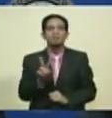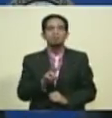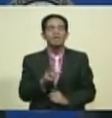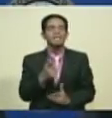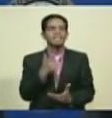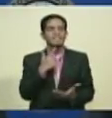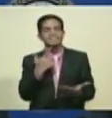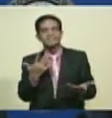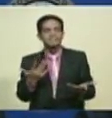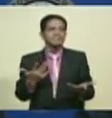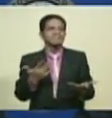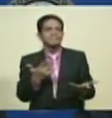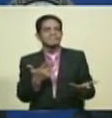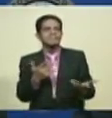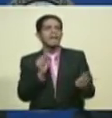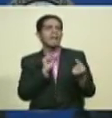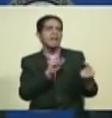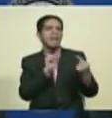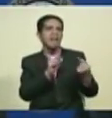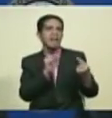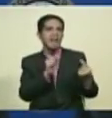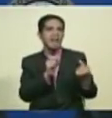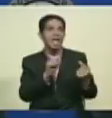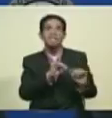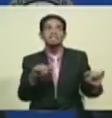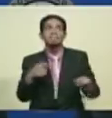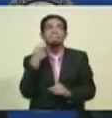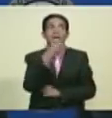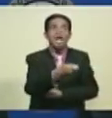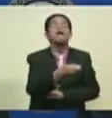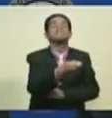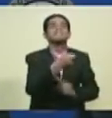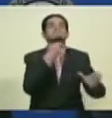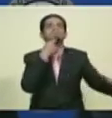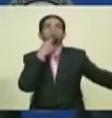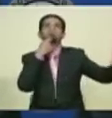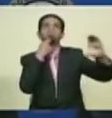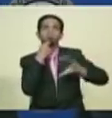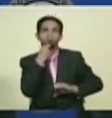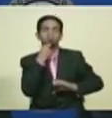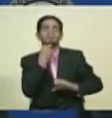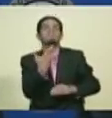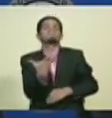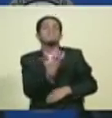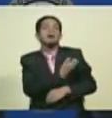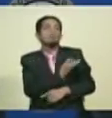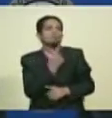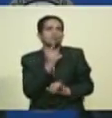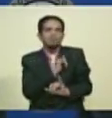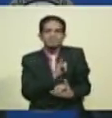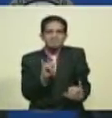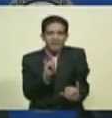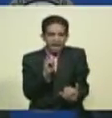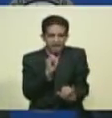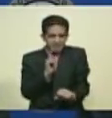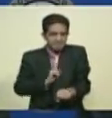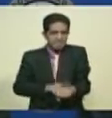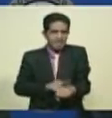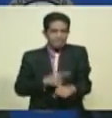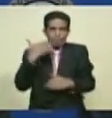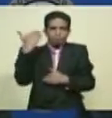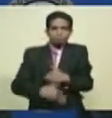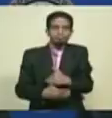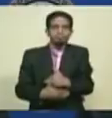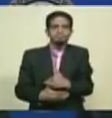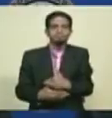una excepción y pudimos pagar y ya hemos vacunado casi 3 millones de venezolanos y venezolanas en tiempo récord. Tú sabes que